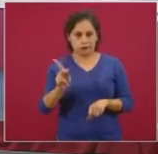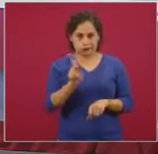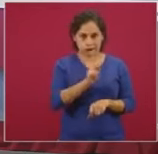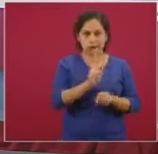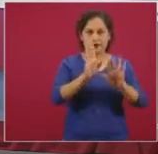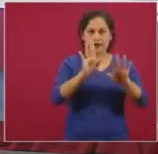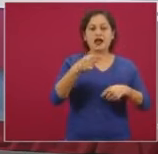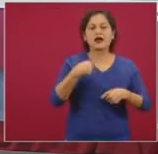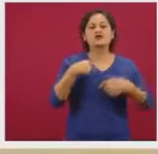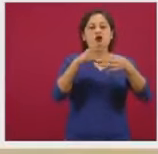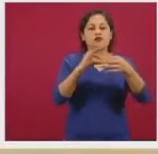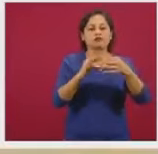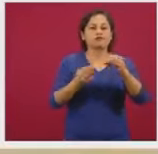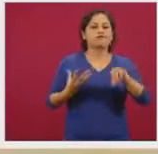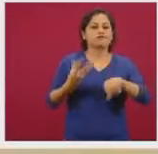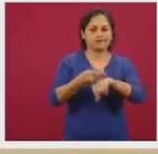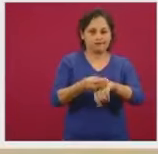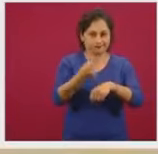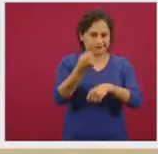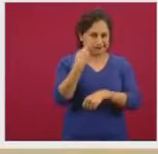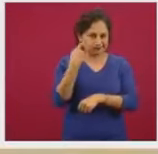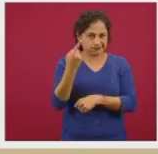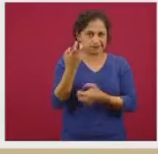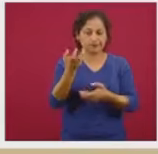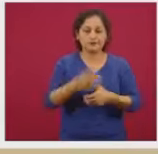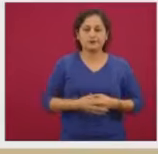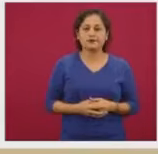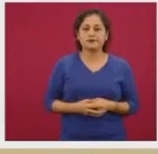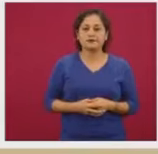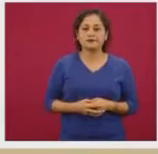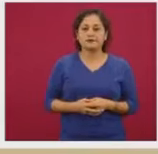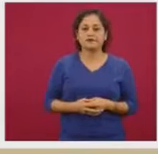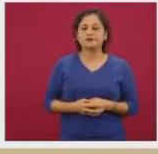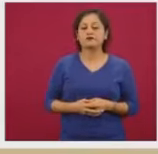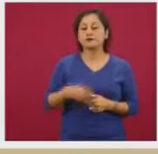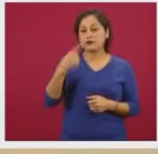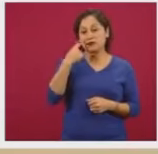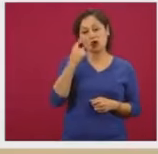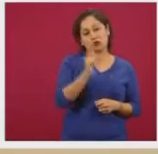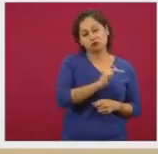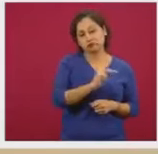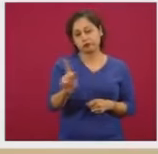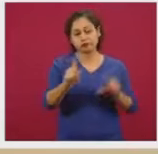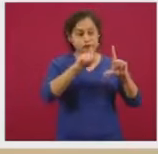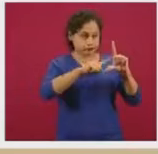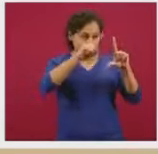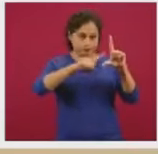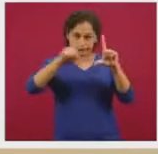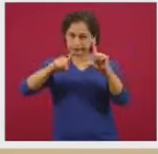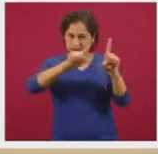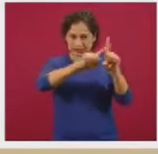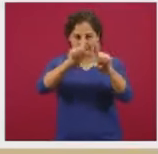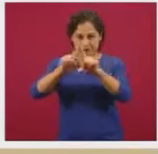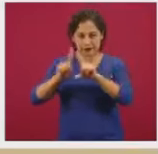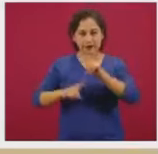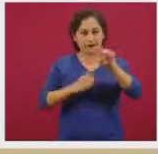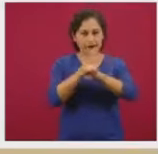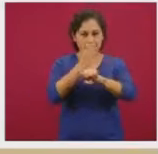haciendo algunas anotaciones. También pueden ver cómo en prácticamente todas las curvas, y eso se ha visto en